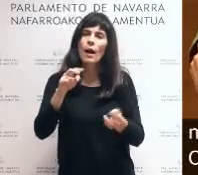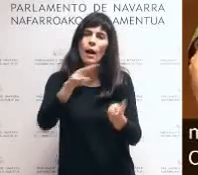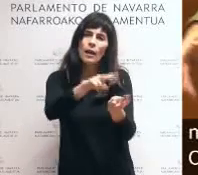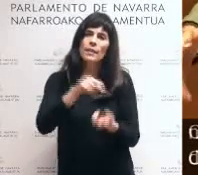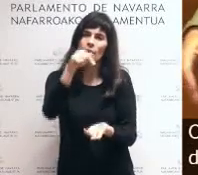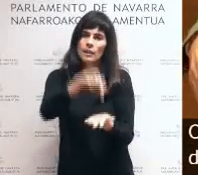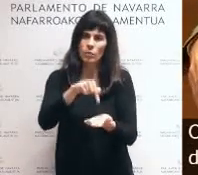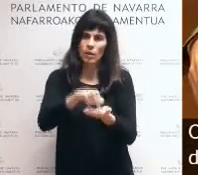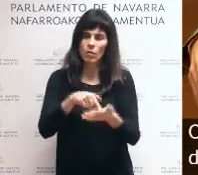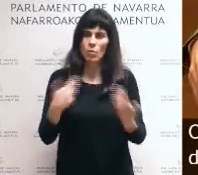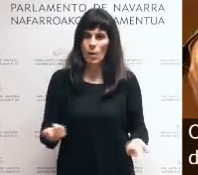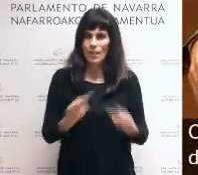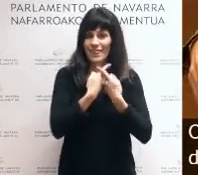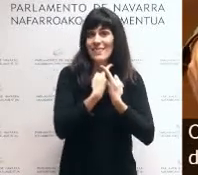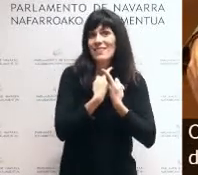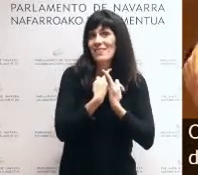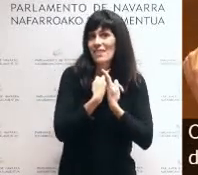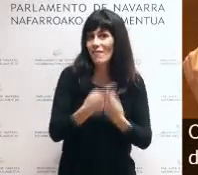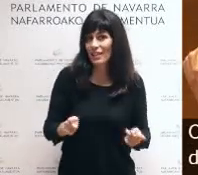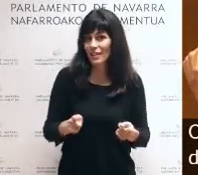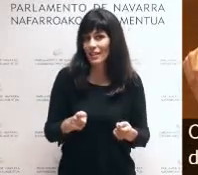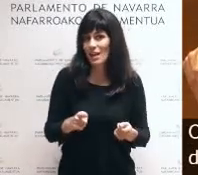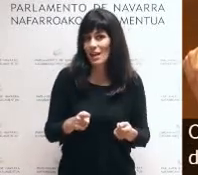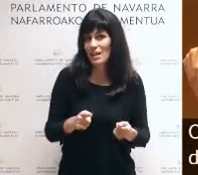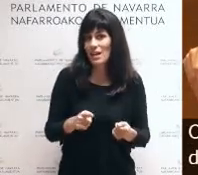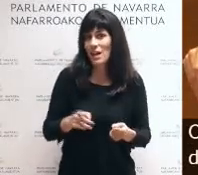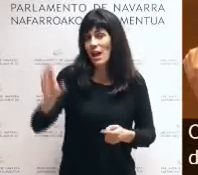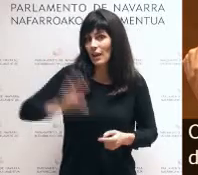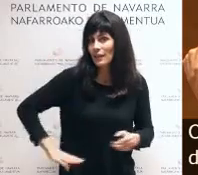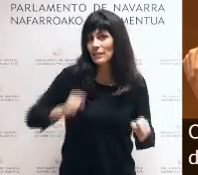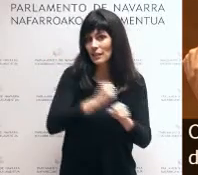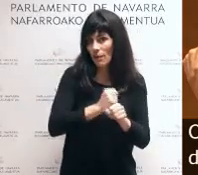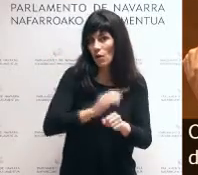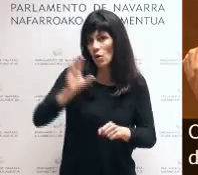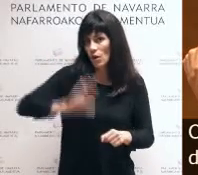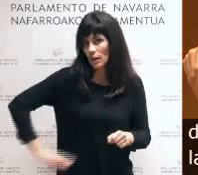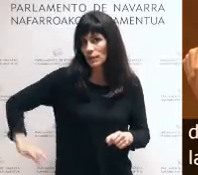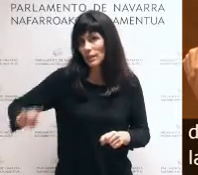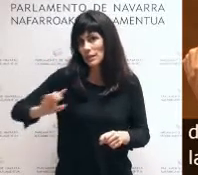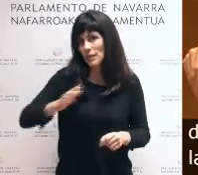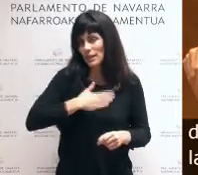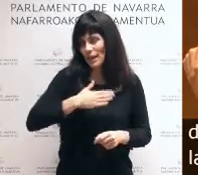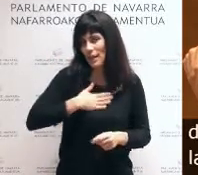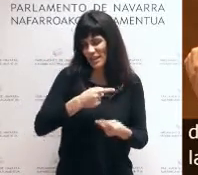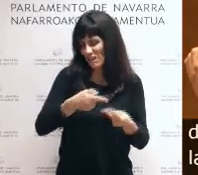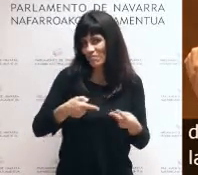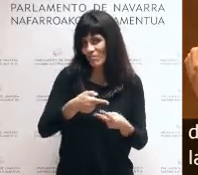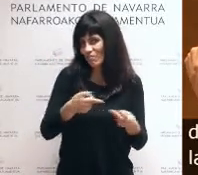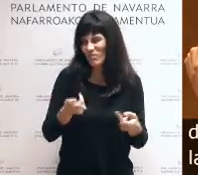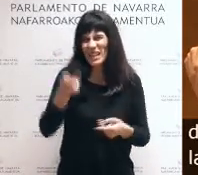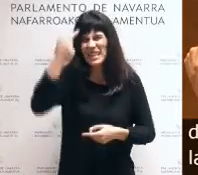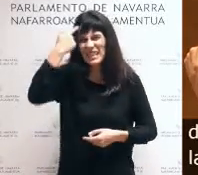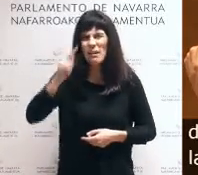nefasta diferencia de tributación entre las rentas de trabajo y las rentas de capital. Saben que es una falacia simple para